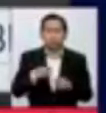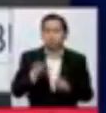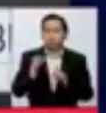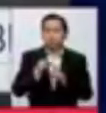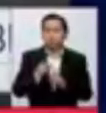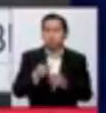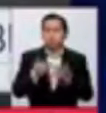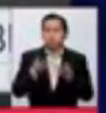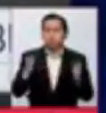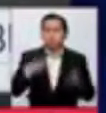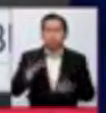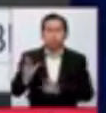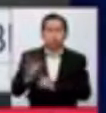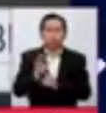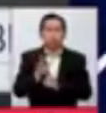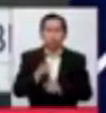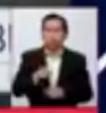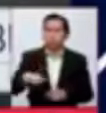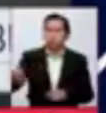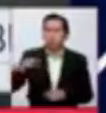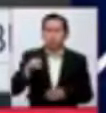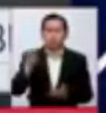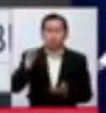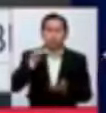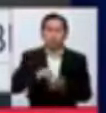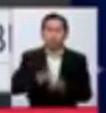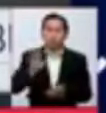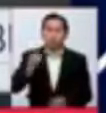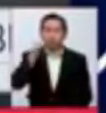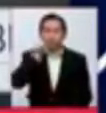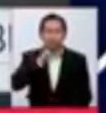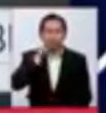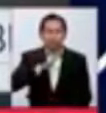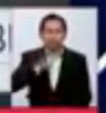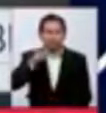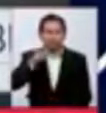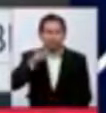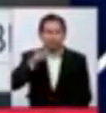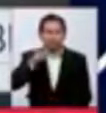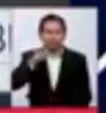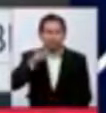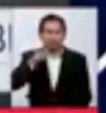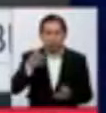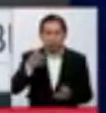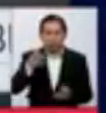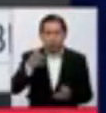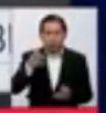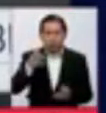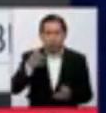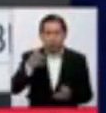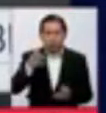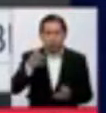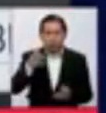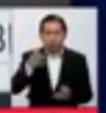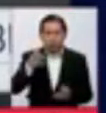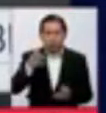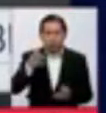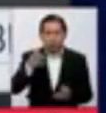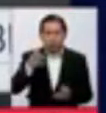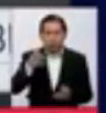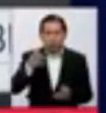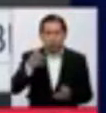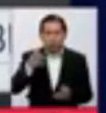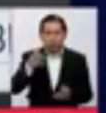dicho públicamente que las condiciones que se ha puesto para la señora Áñez, nosotros quisiéramos que el régimen